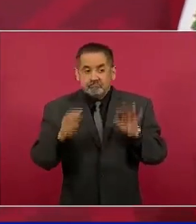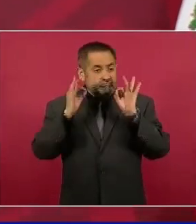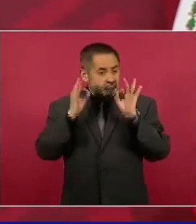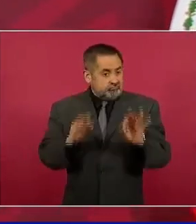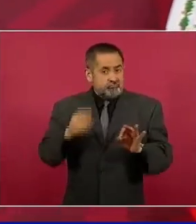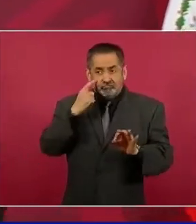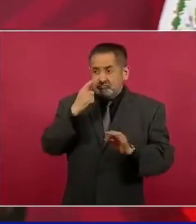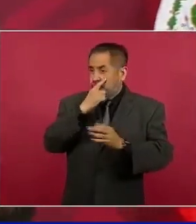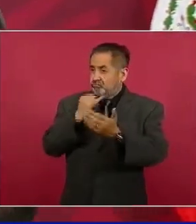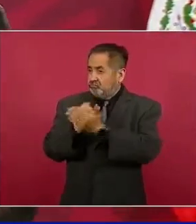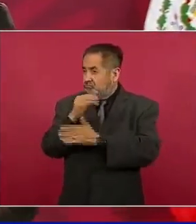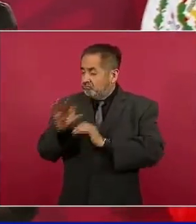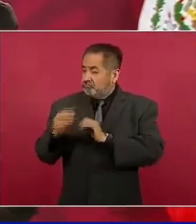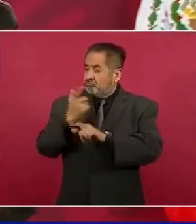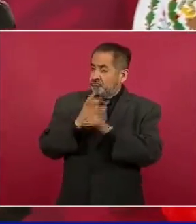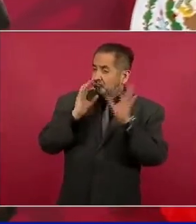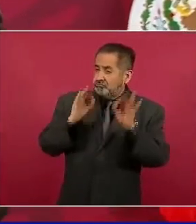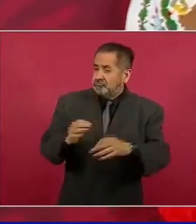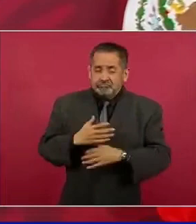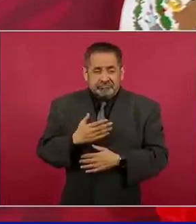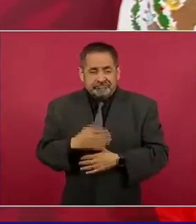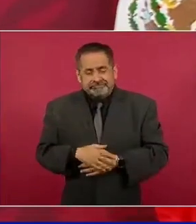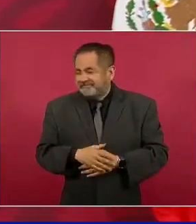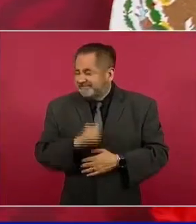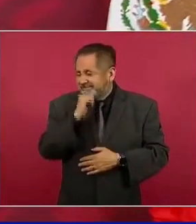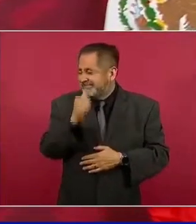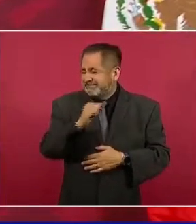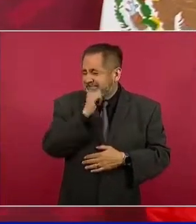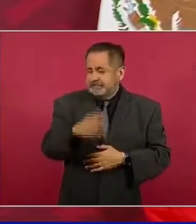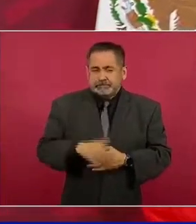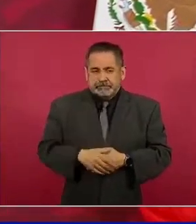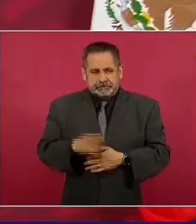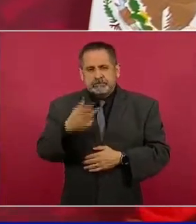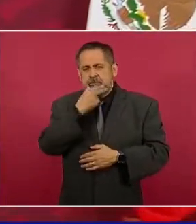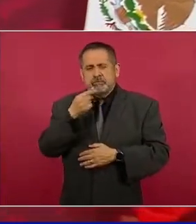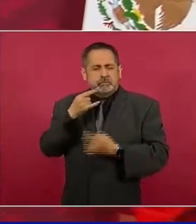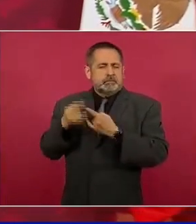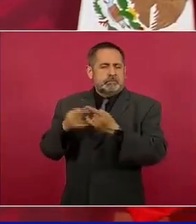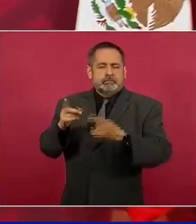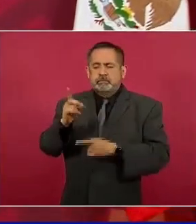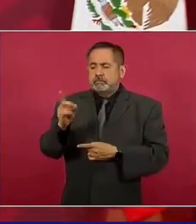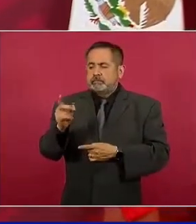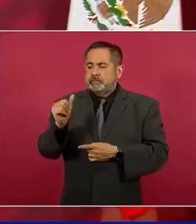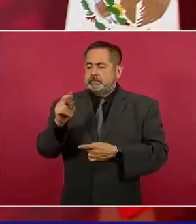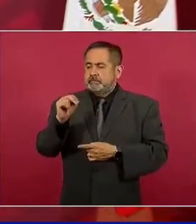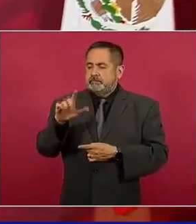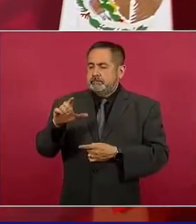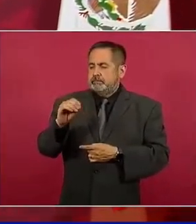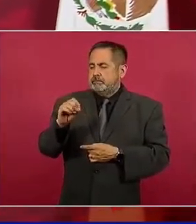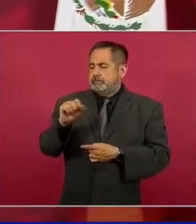Don Daniel Cosío Villegas, y lo repito, decía, ya no está don Porfirio,